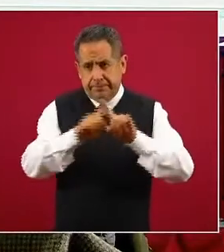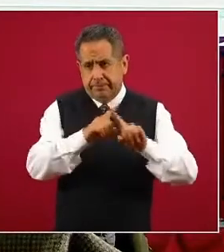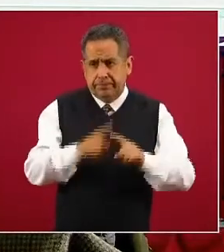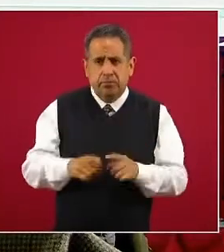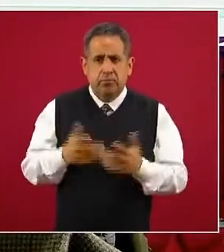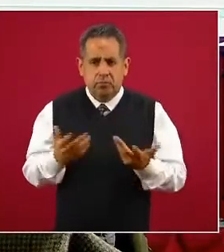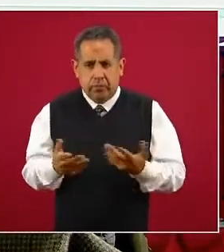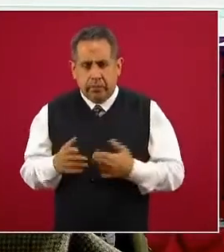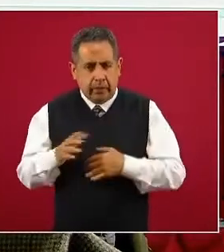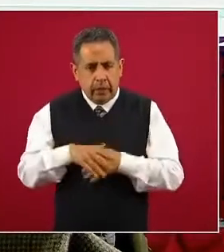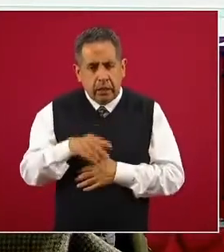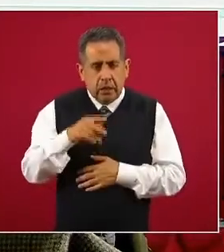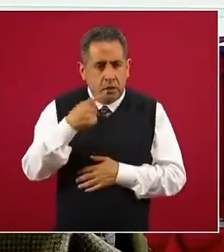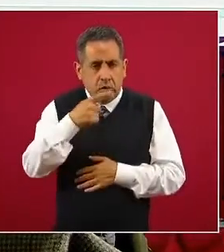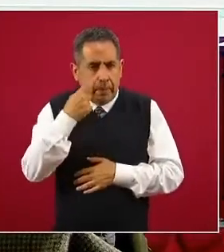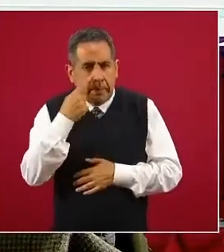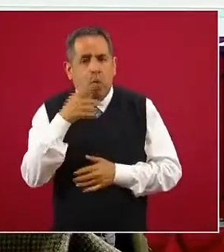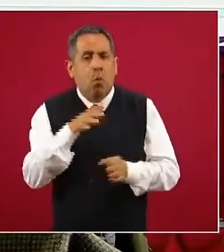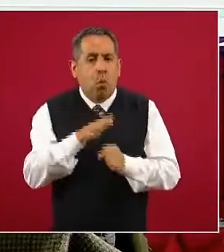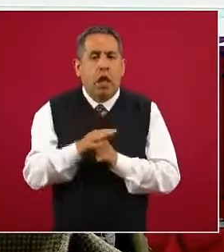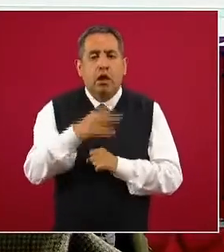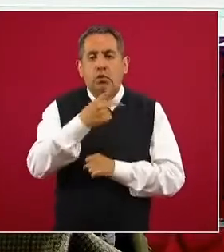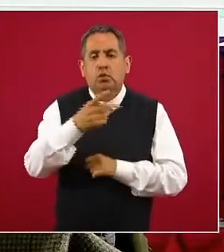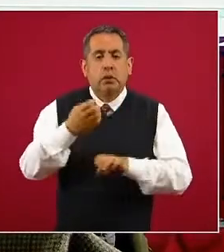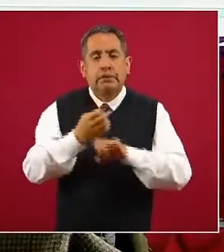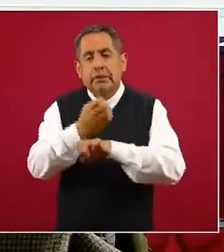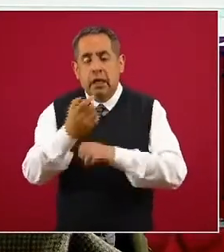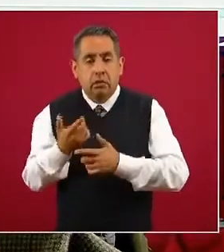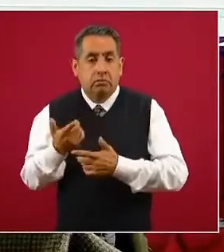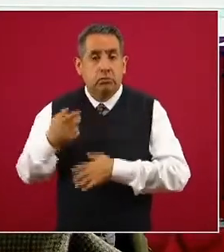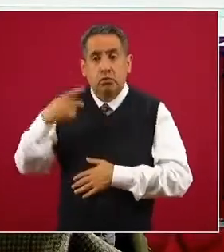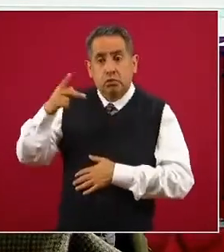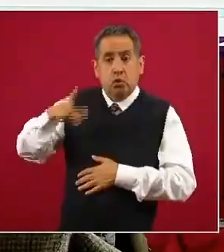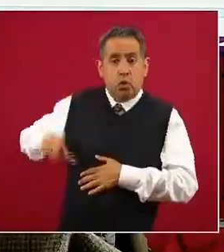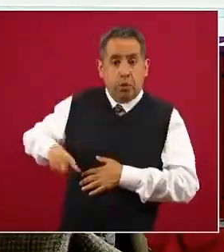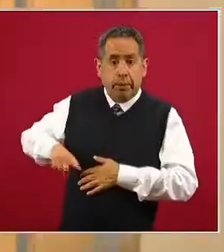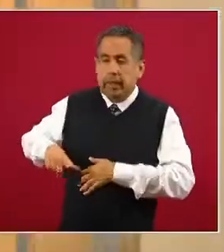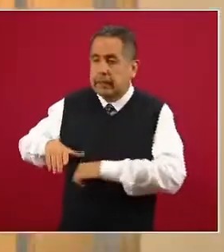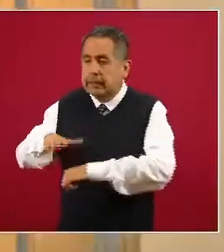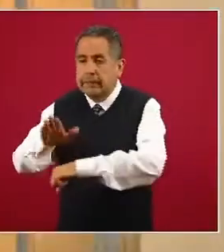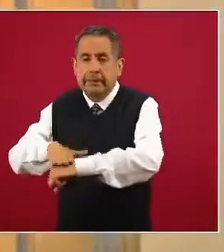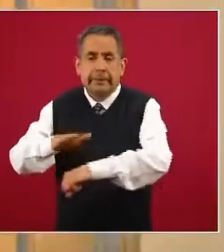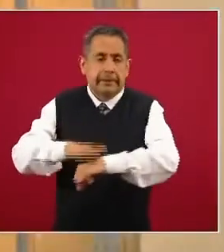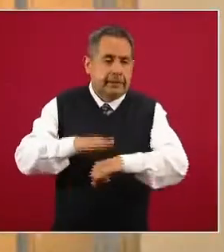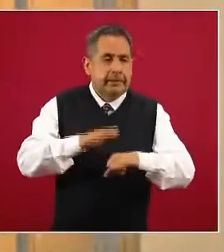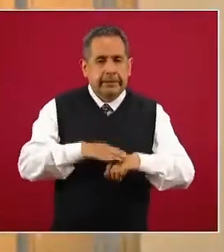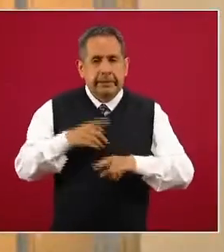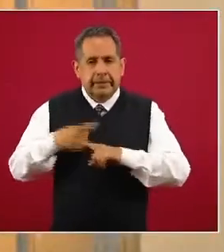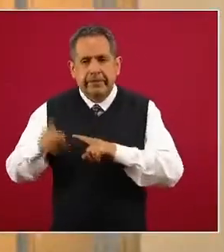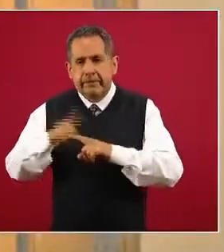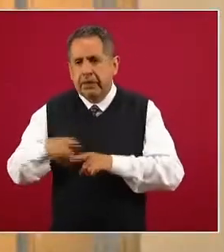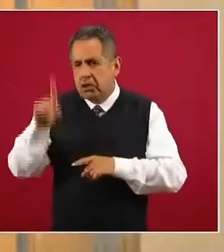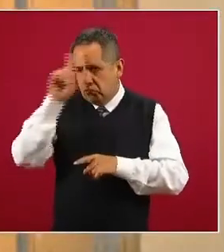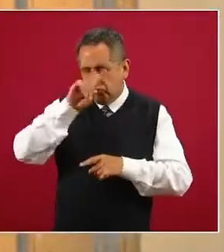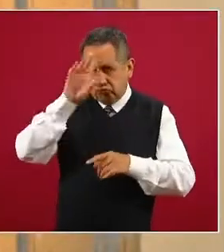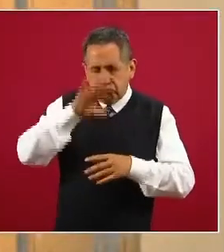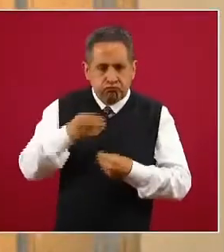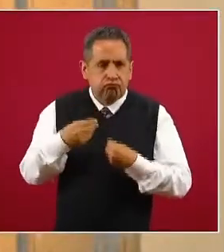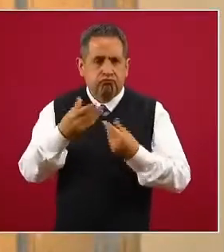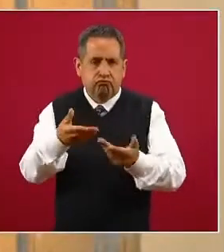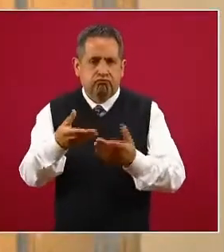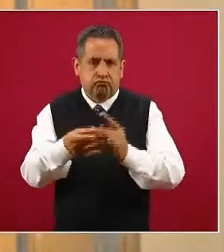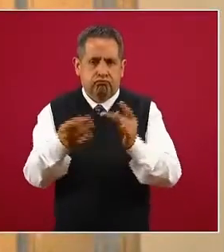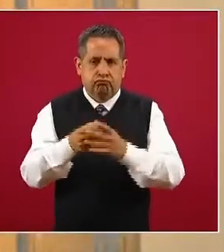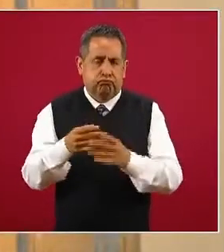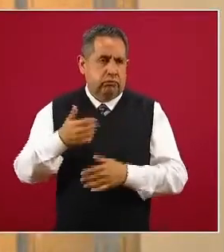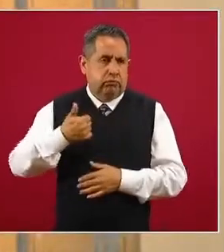estar por favor muy atentos y atender las instrucciones, intervenciones, diferentes tipos de acciones que están